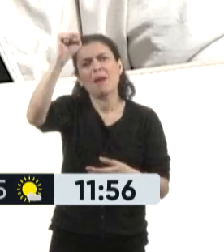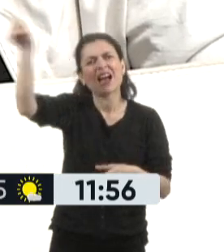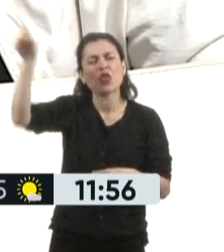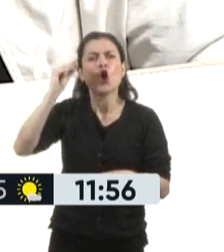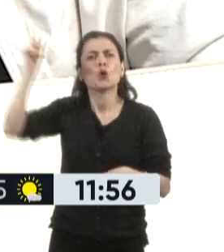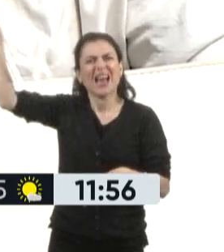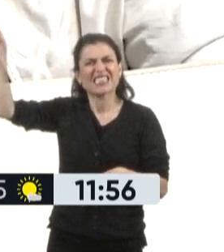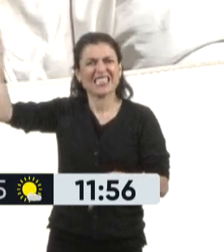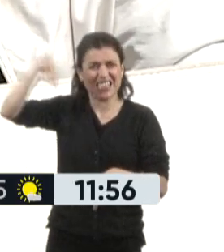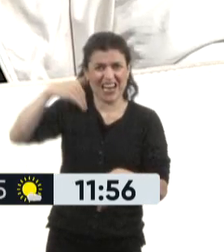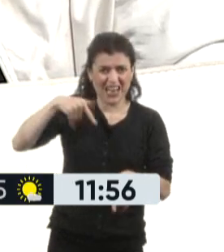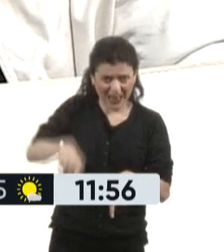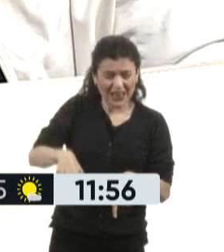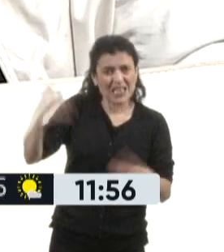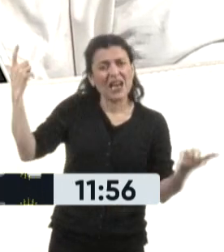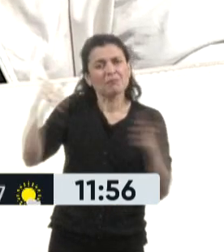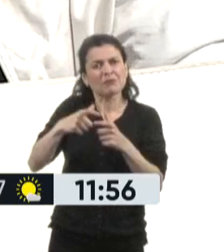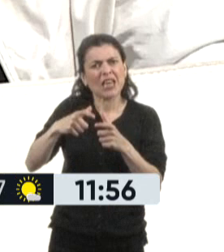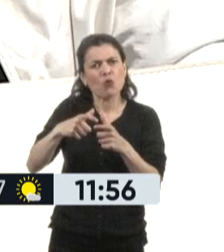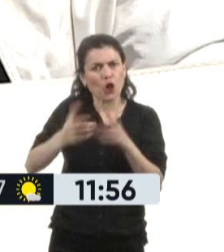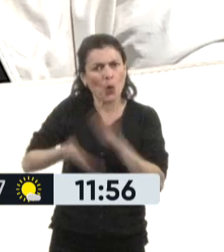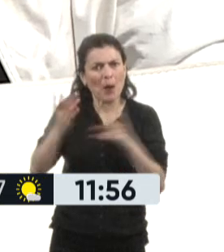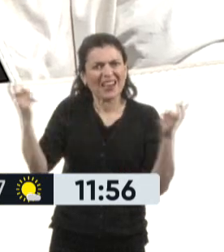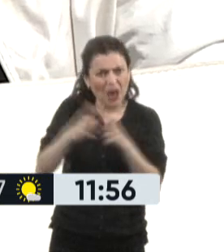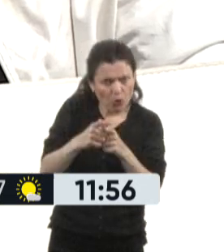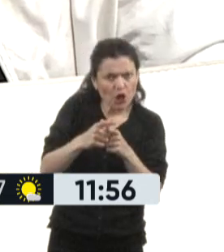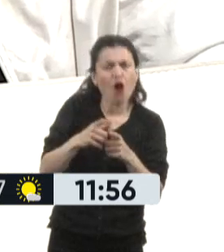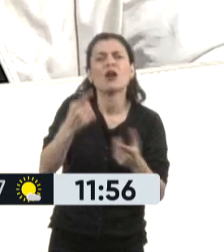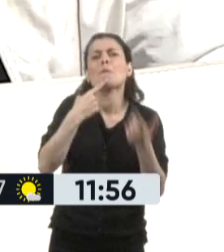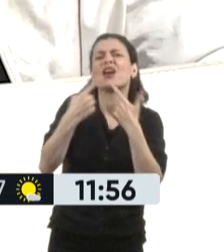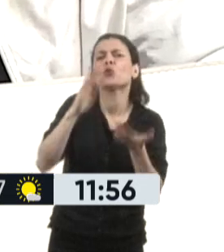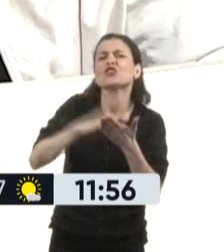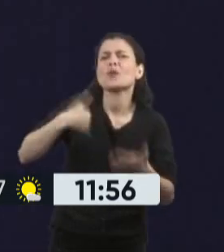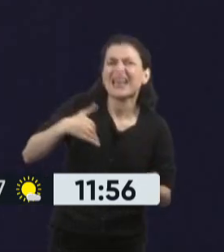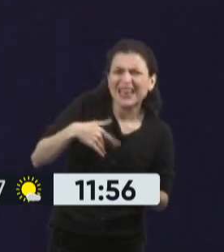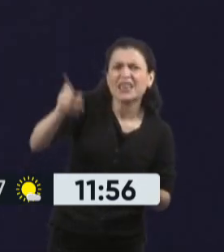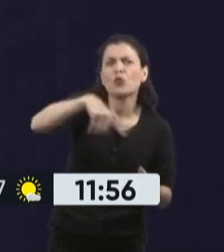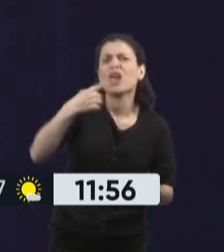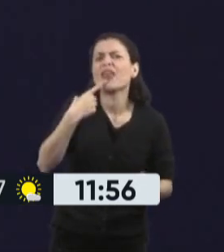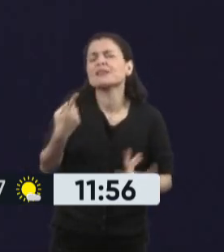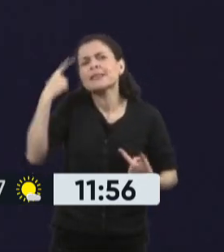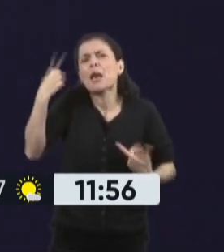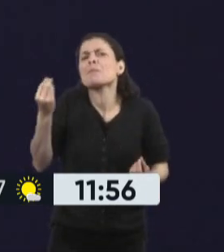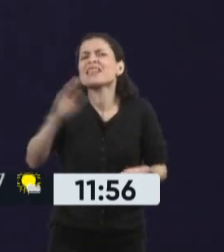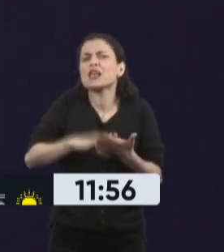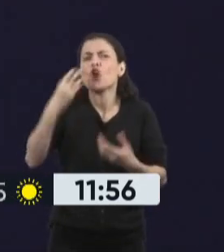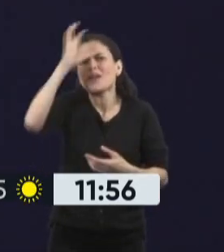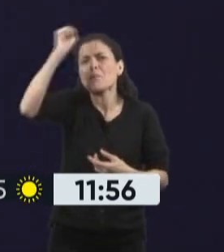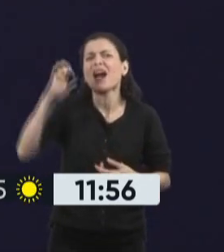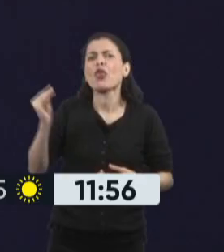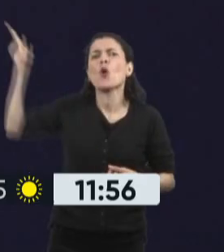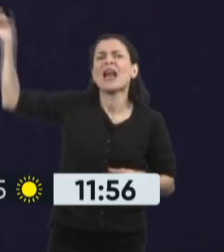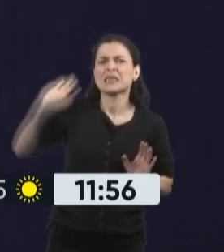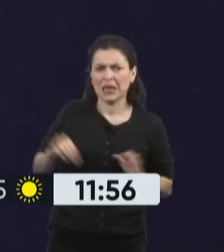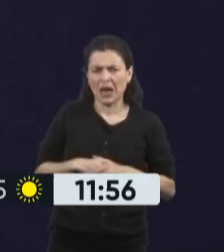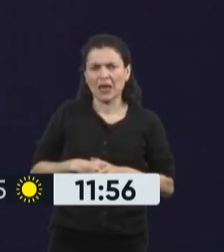en la Argentina por parte del presidente Lula. ¿Cómo lo han tomado? Desde ya, muchas gracias. No, a ver, con respecto a la última pregunta,